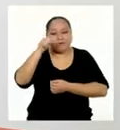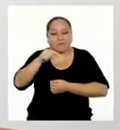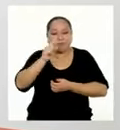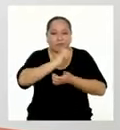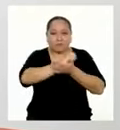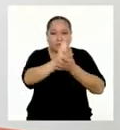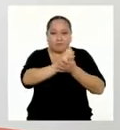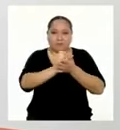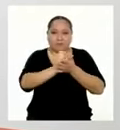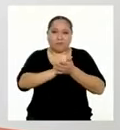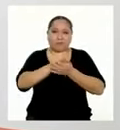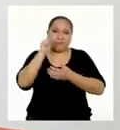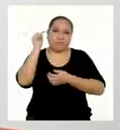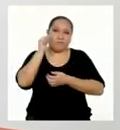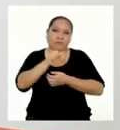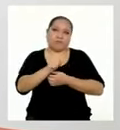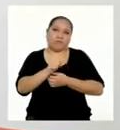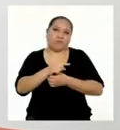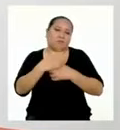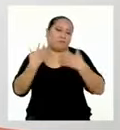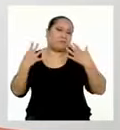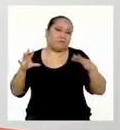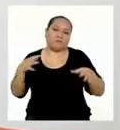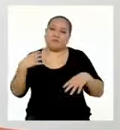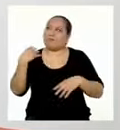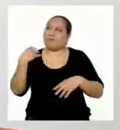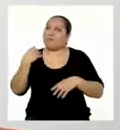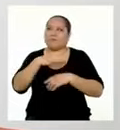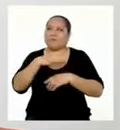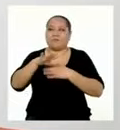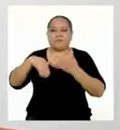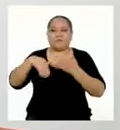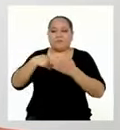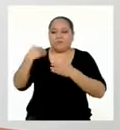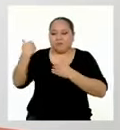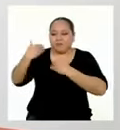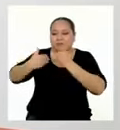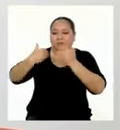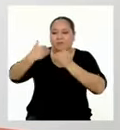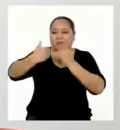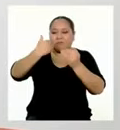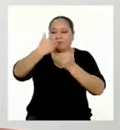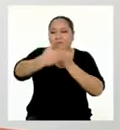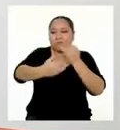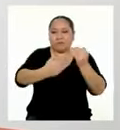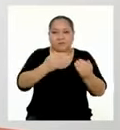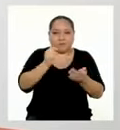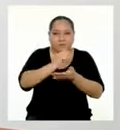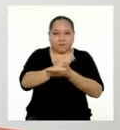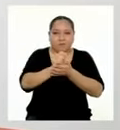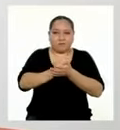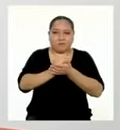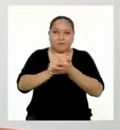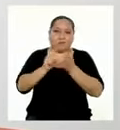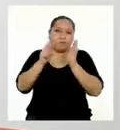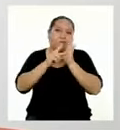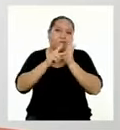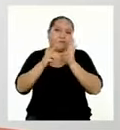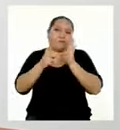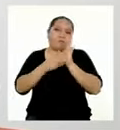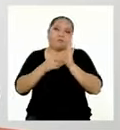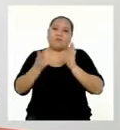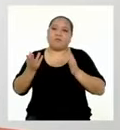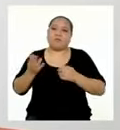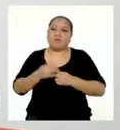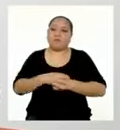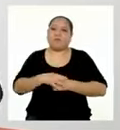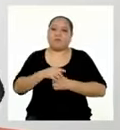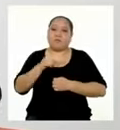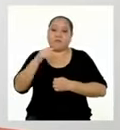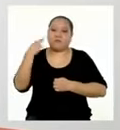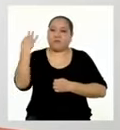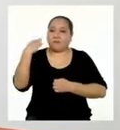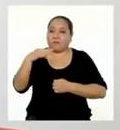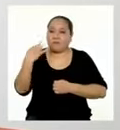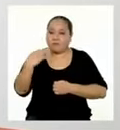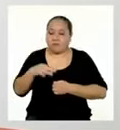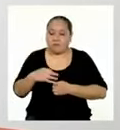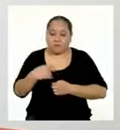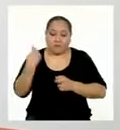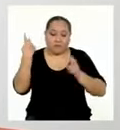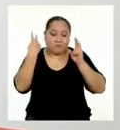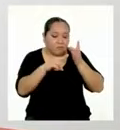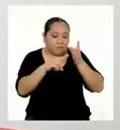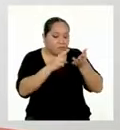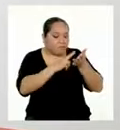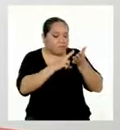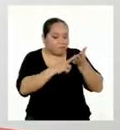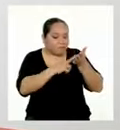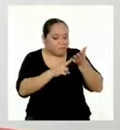nuestro escrito, y eso está presente en todo el proceso de escritura. Eso significa que siempre